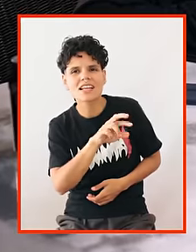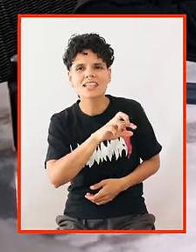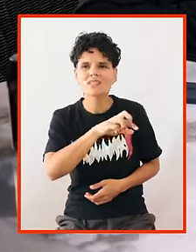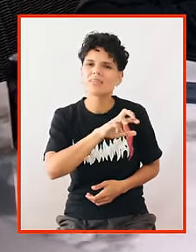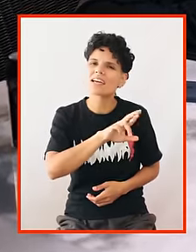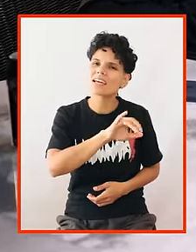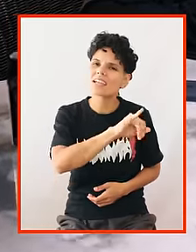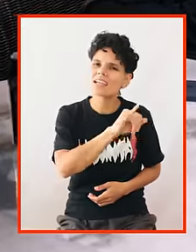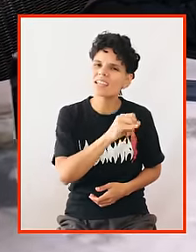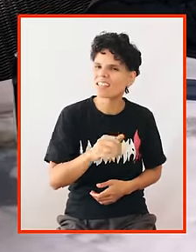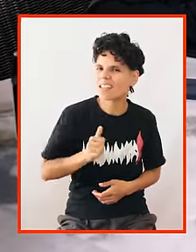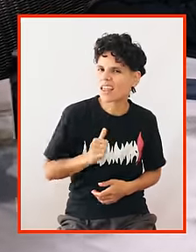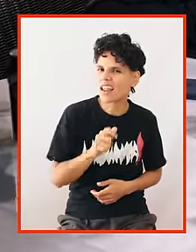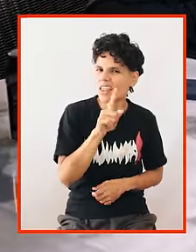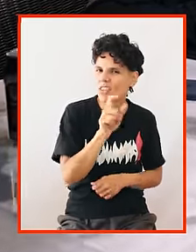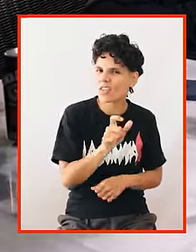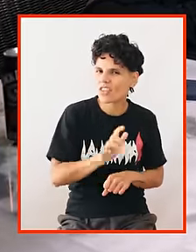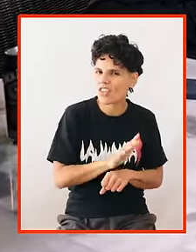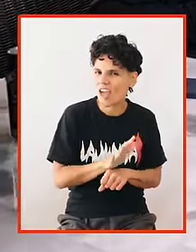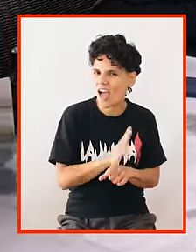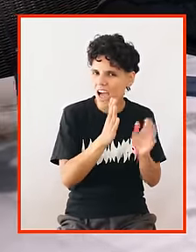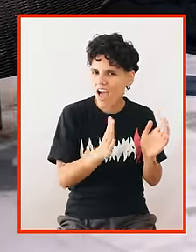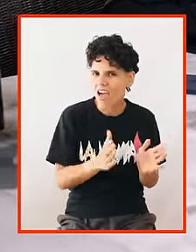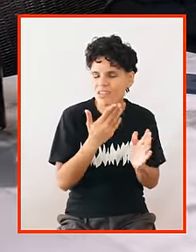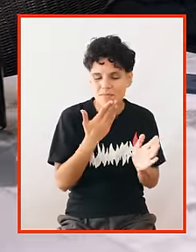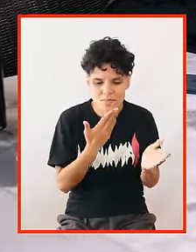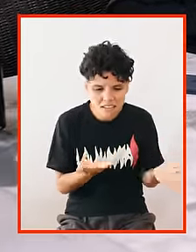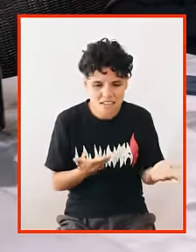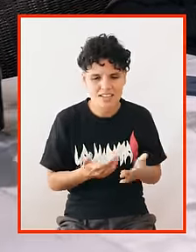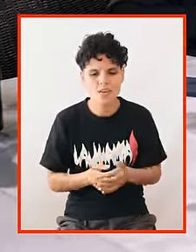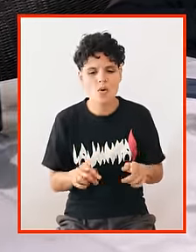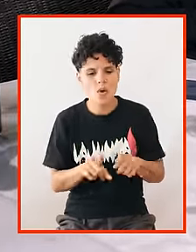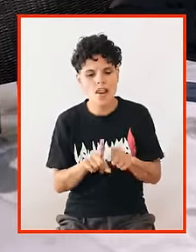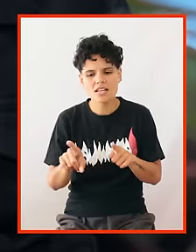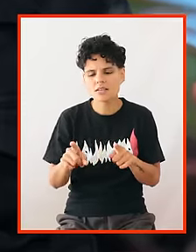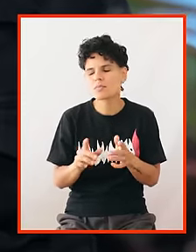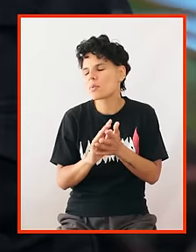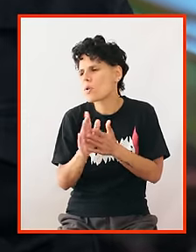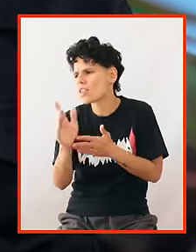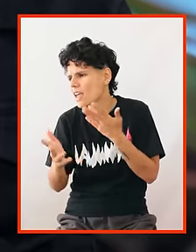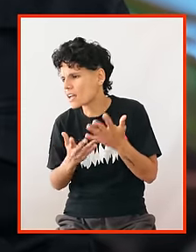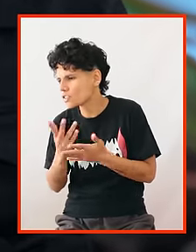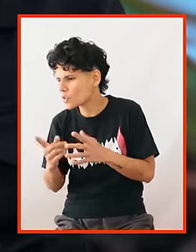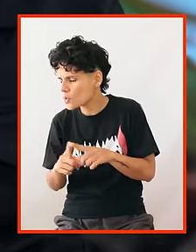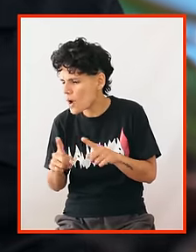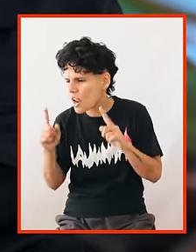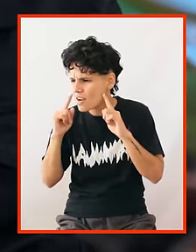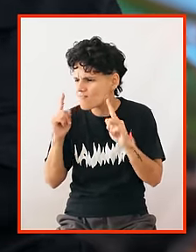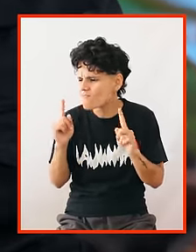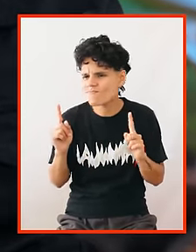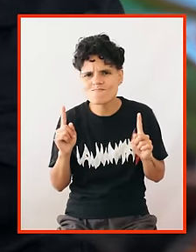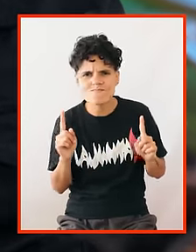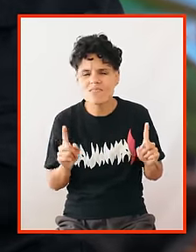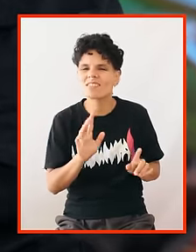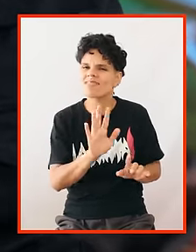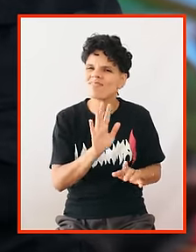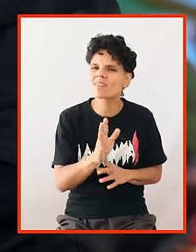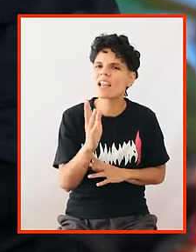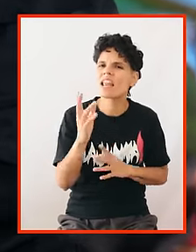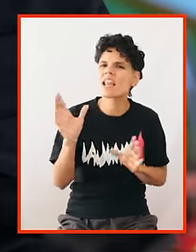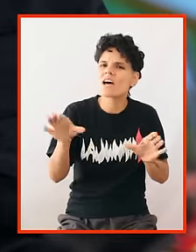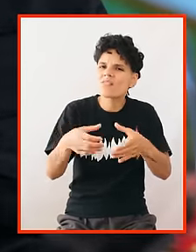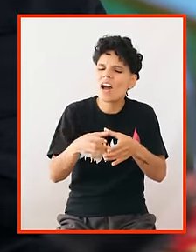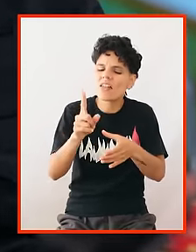Claro, él venía a hacer La Negra Estés, también ahí estaba tocando ahí. Decía, esta canción está buena, pero están muy prendidos, tienen que tocar, la banda tiene que sonar